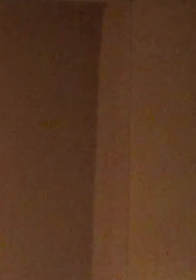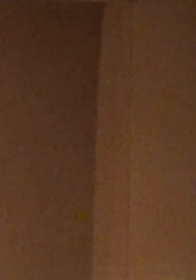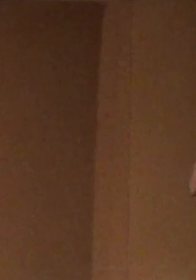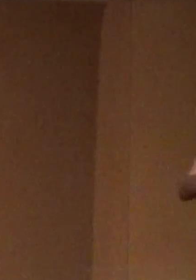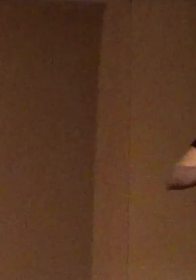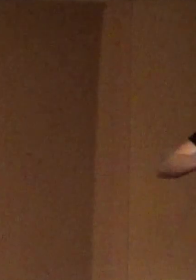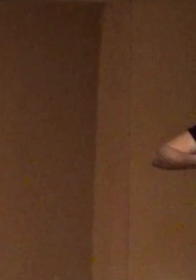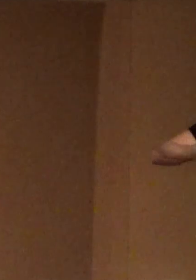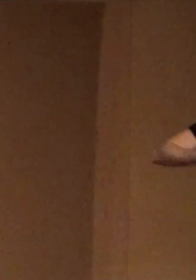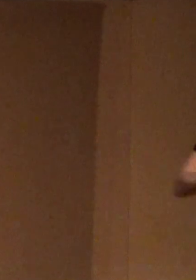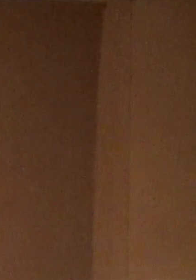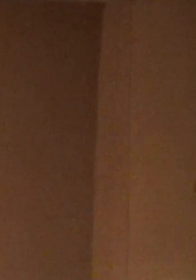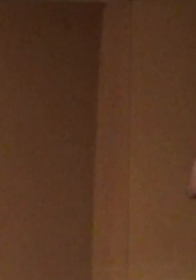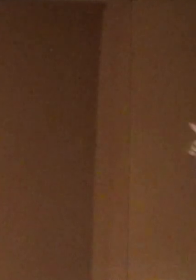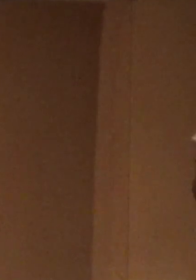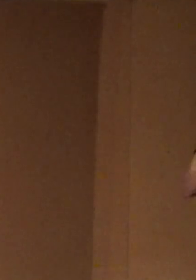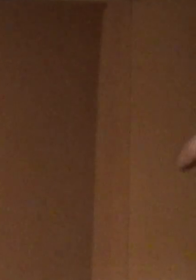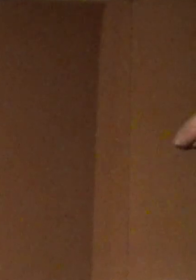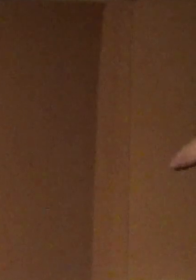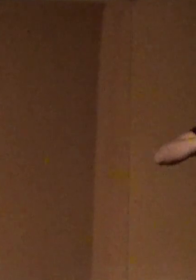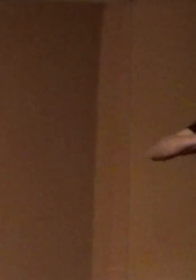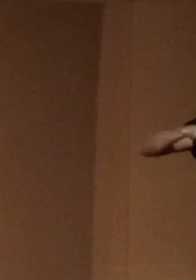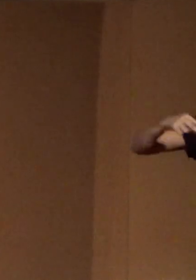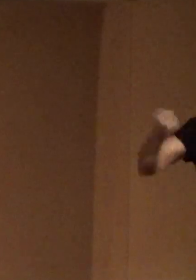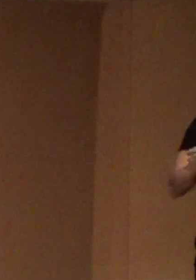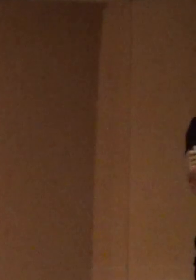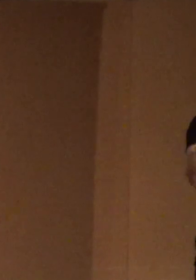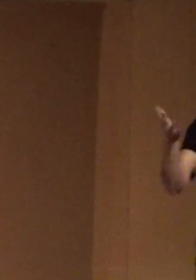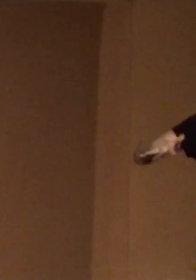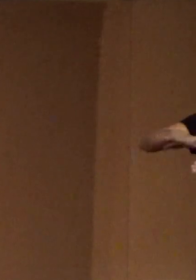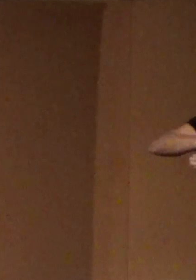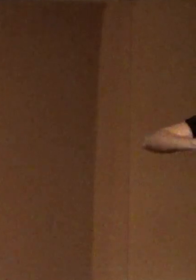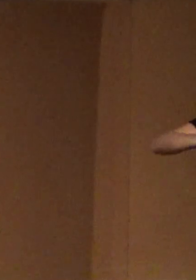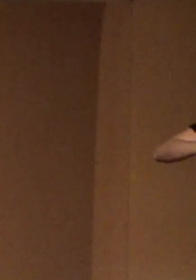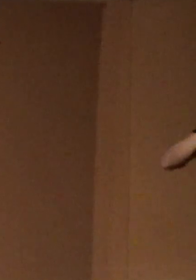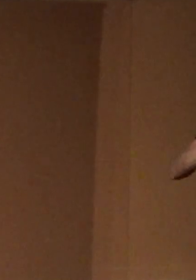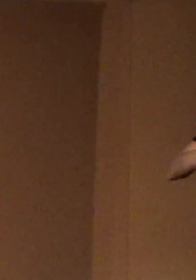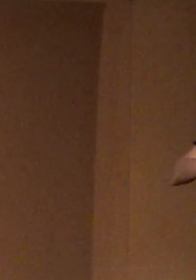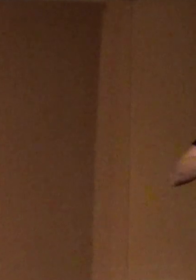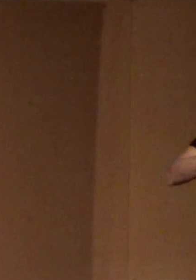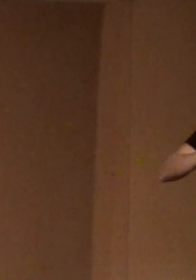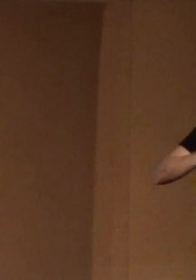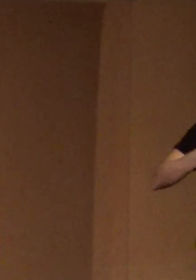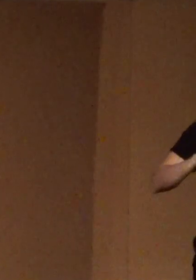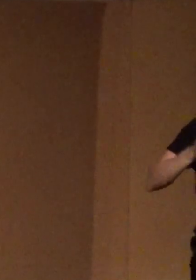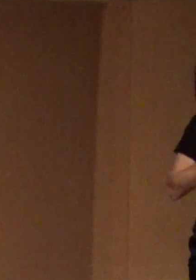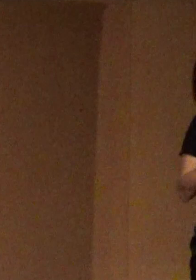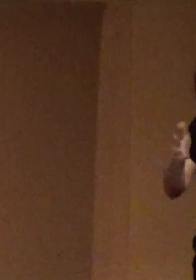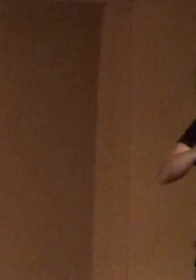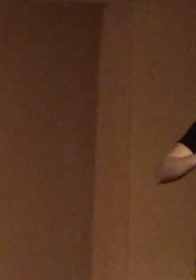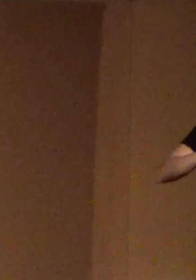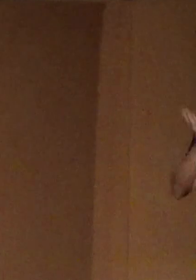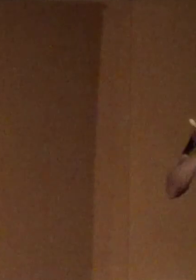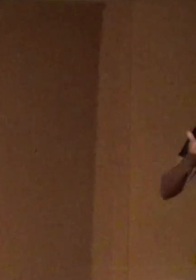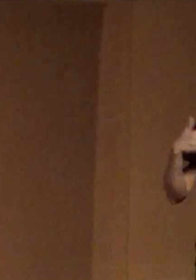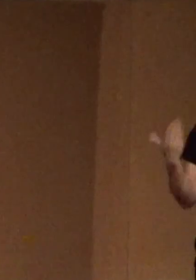cromosoma alterado, sino son dentro de los cromosomas hay áreas específicas de secuenciación que se han visto alterados.